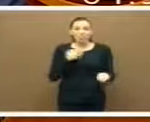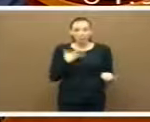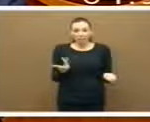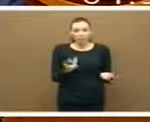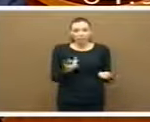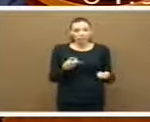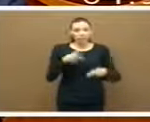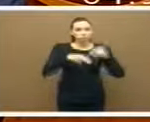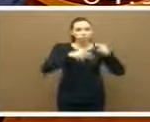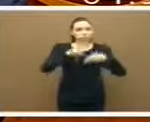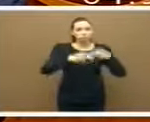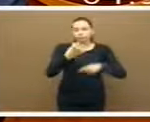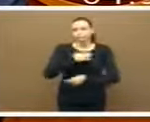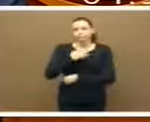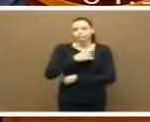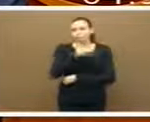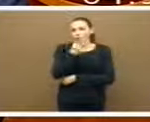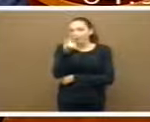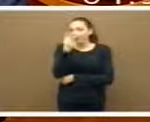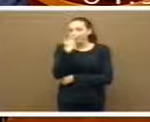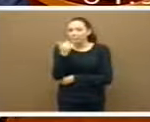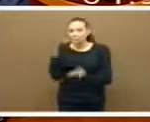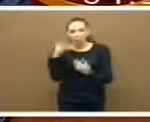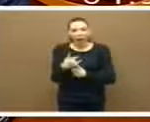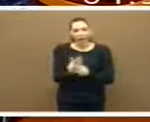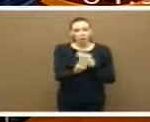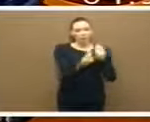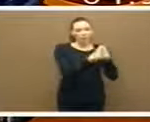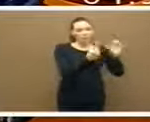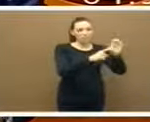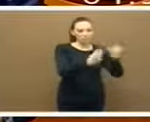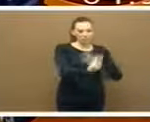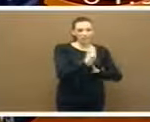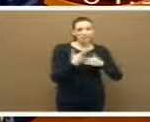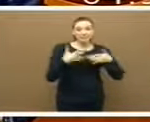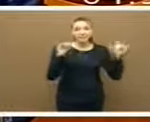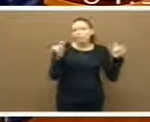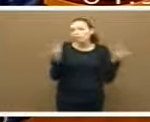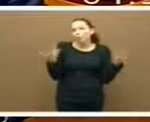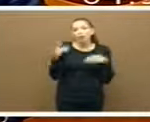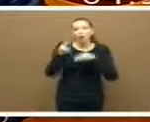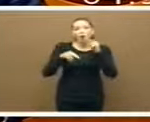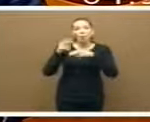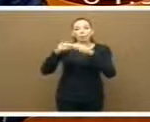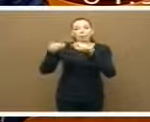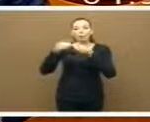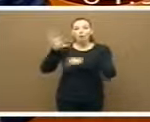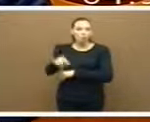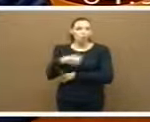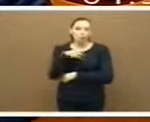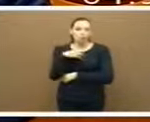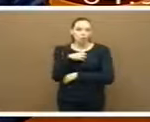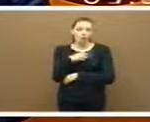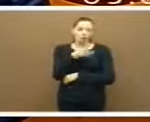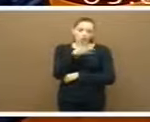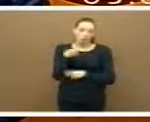para poder gastarlo en materiales, ni lo que le da la Junta, ni nada. Entonces, cuanto más se ha recortado, mucho peor para esos